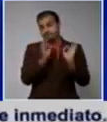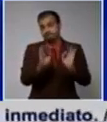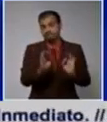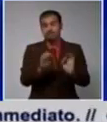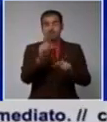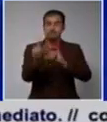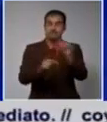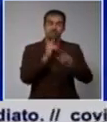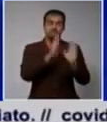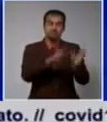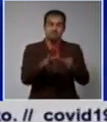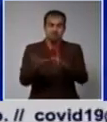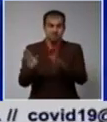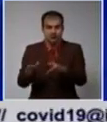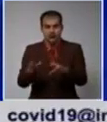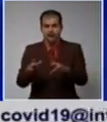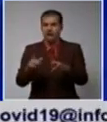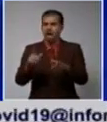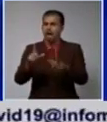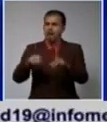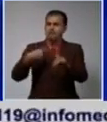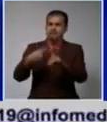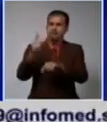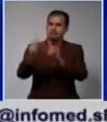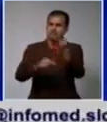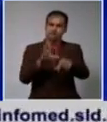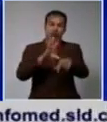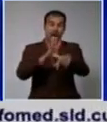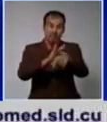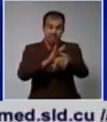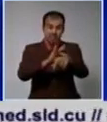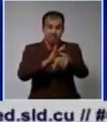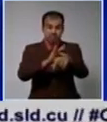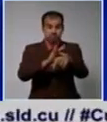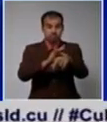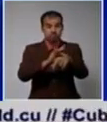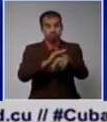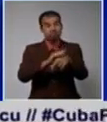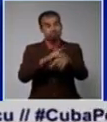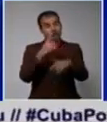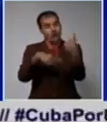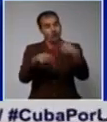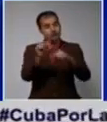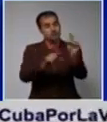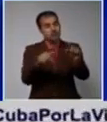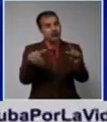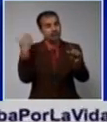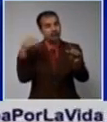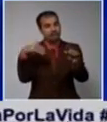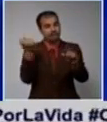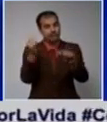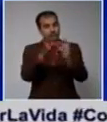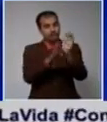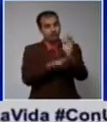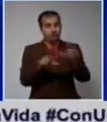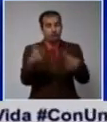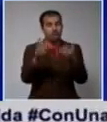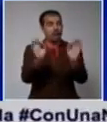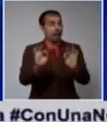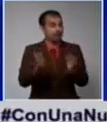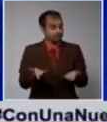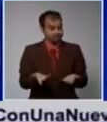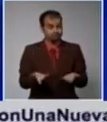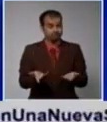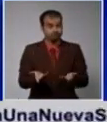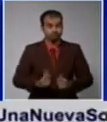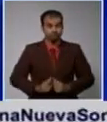a pesar de algunas medidas de control, no obstante algunos incumplimientos, pero indiscutiblemente el hecho de que